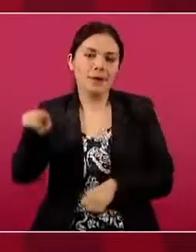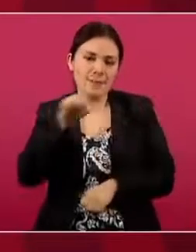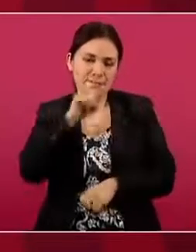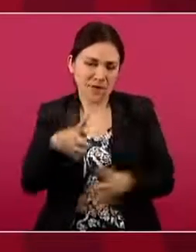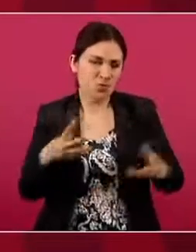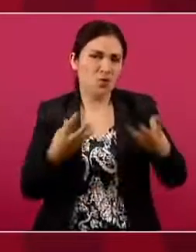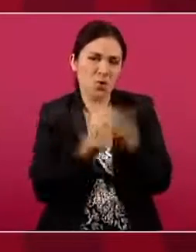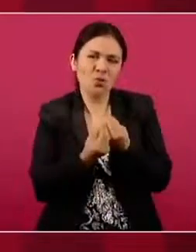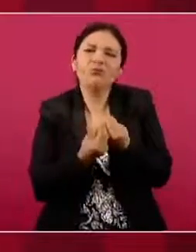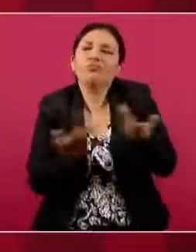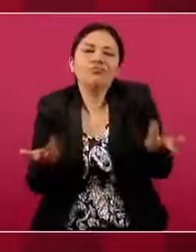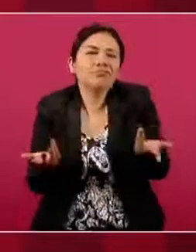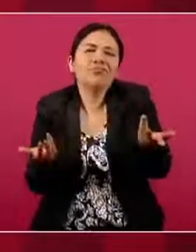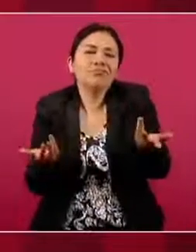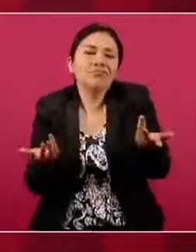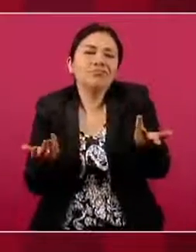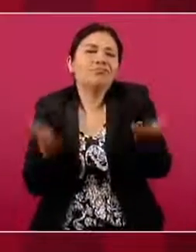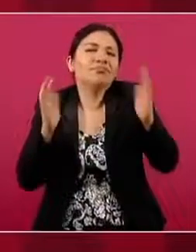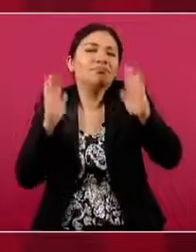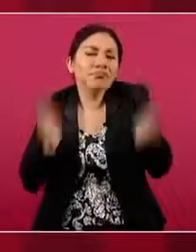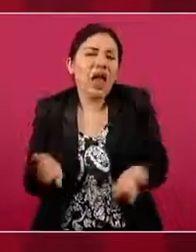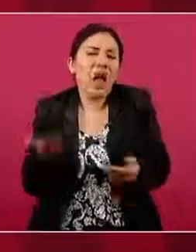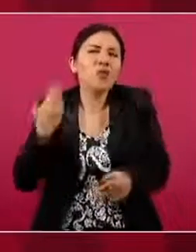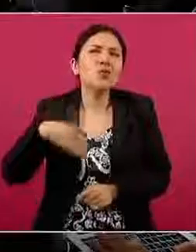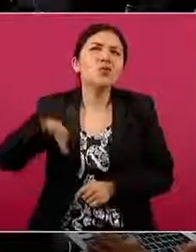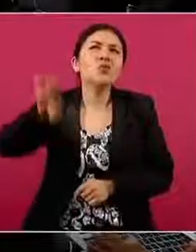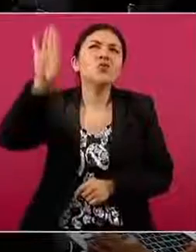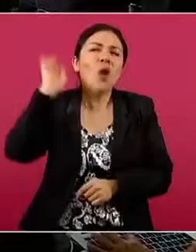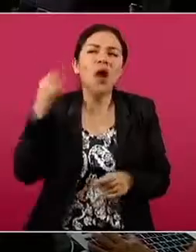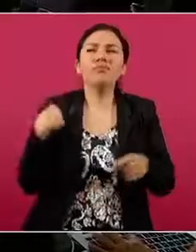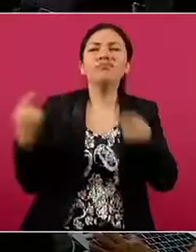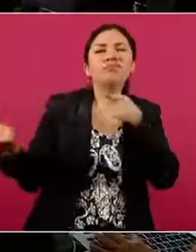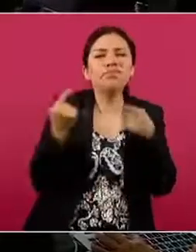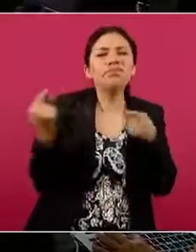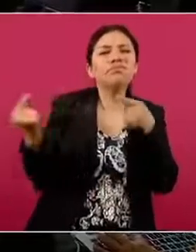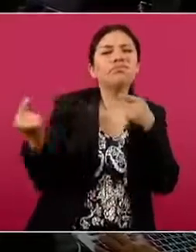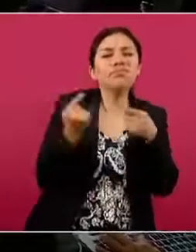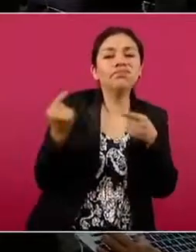O sea, tenemos diferencias de tiempo atrás,